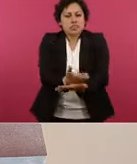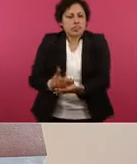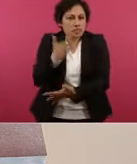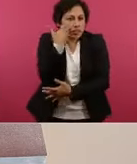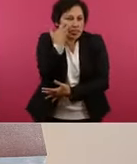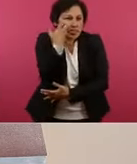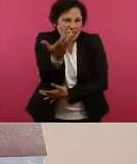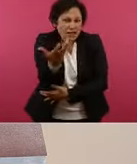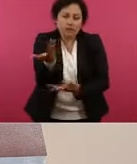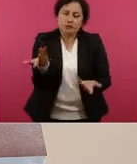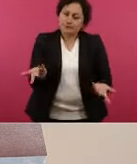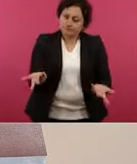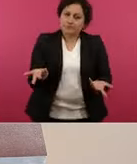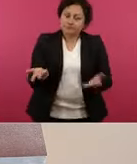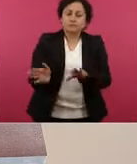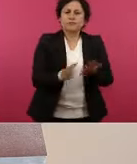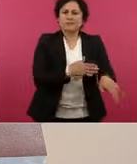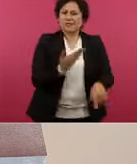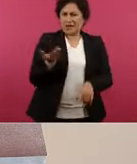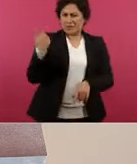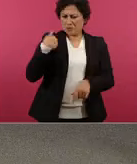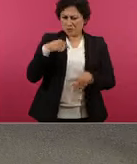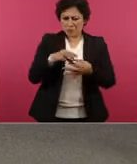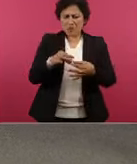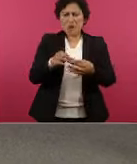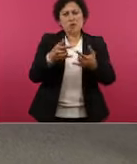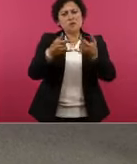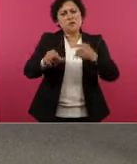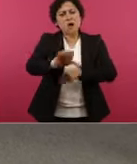también otra historia real